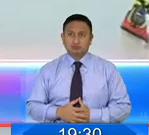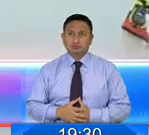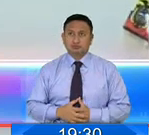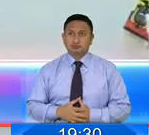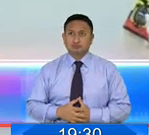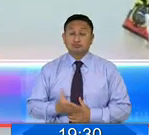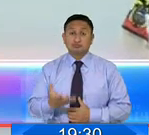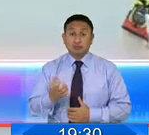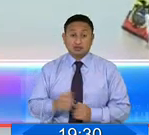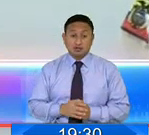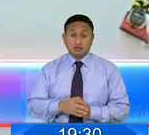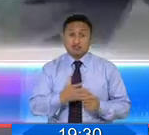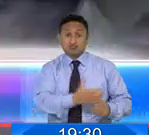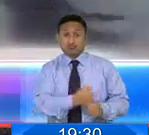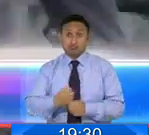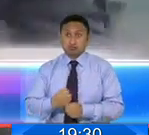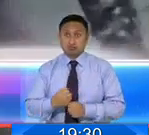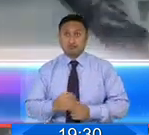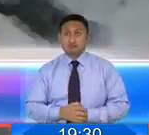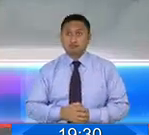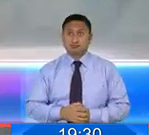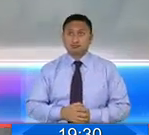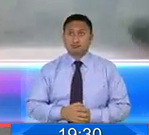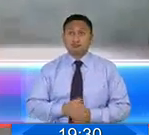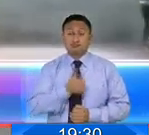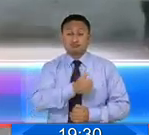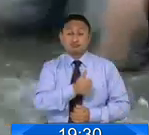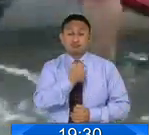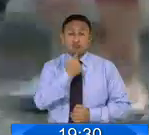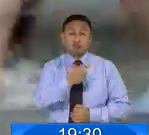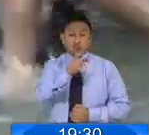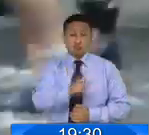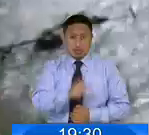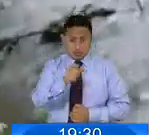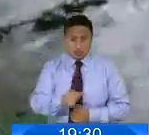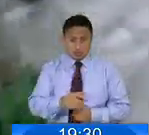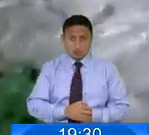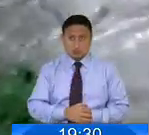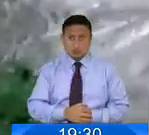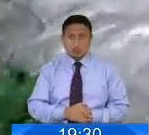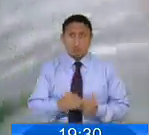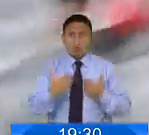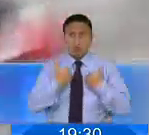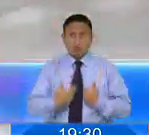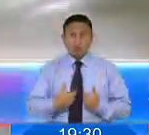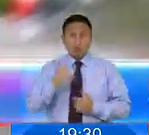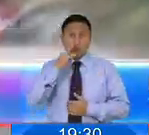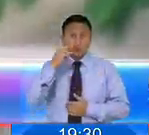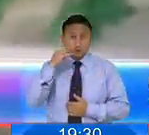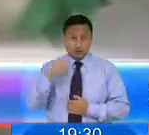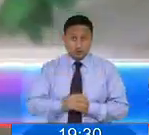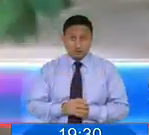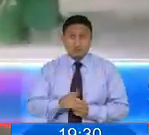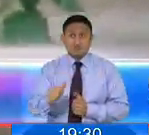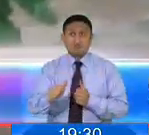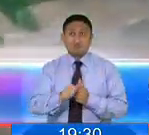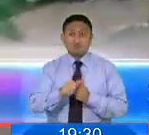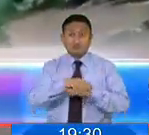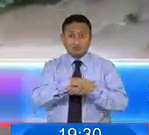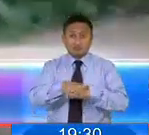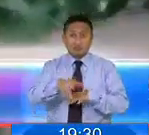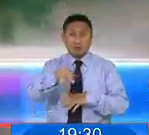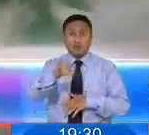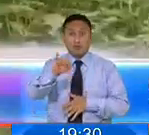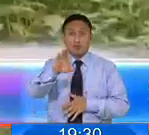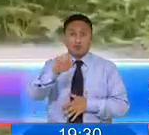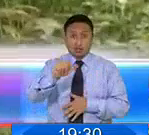enardecida, quería quitarnos los detenidos. Según las declaraciones de los secuestradores, el cuerpo del pequeño fue abandonado cerca del río Pita,